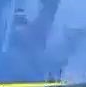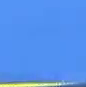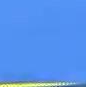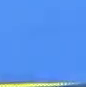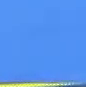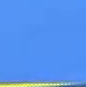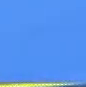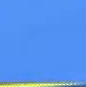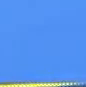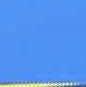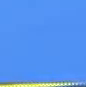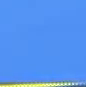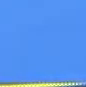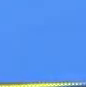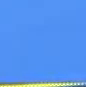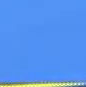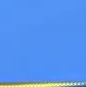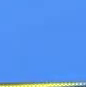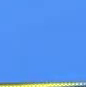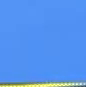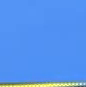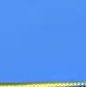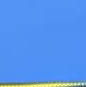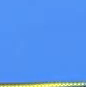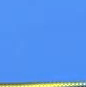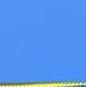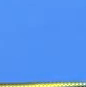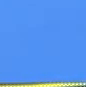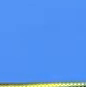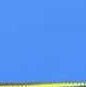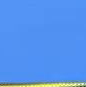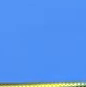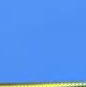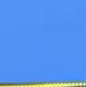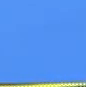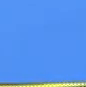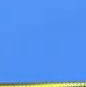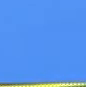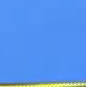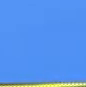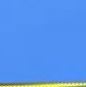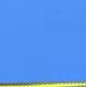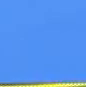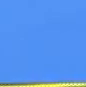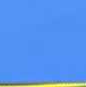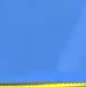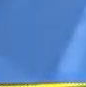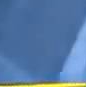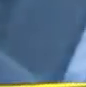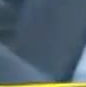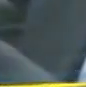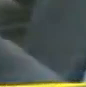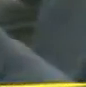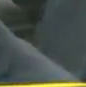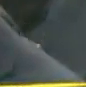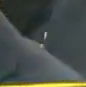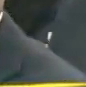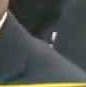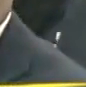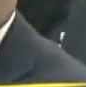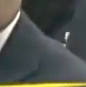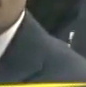2017, en el marco de la segunda comisión mixta de cooperación Venezuela-Turquía y posteriormente